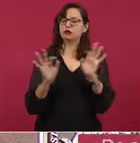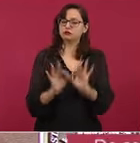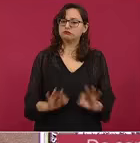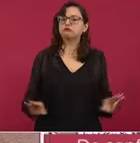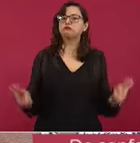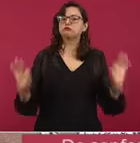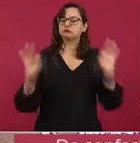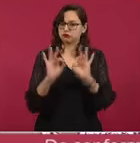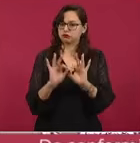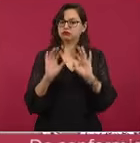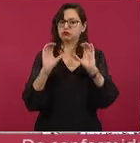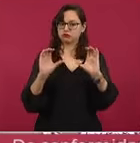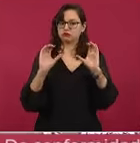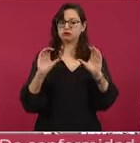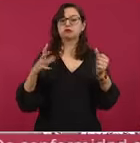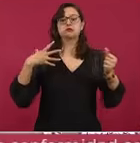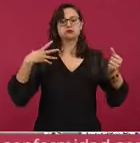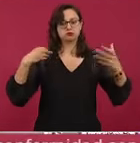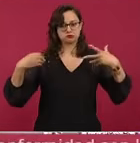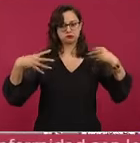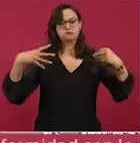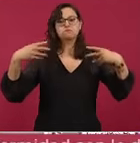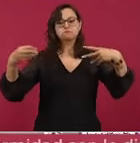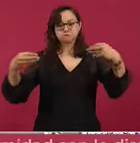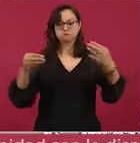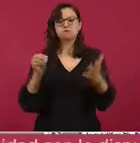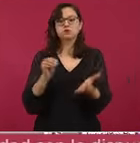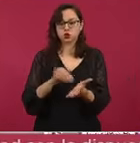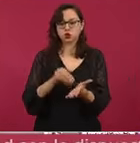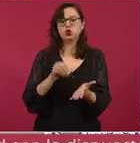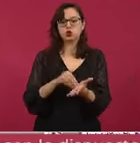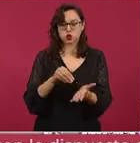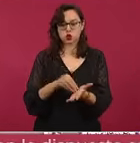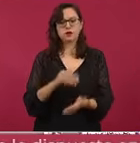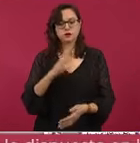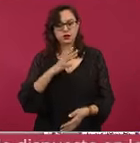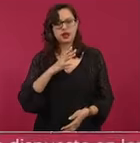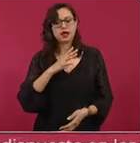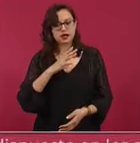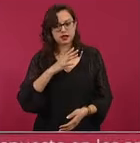hay pandemia, pero pues ya no tiene